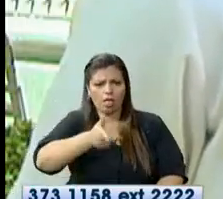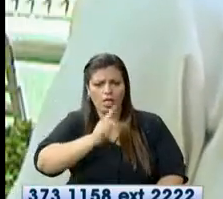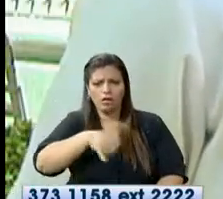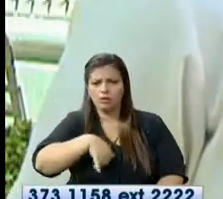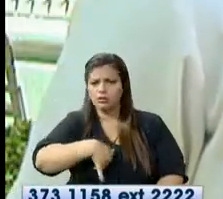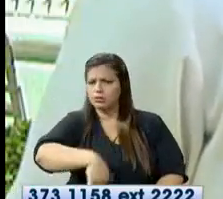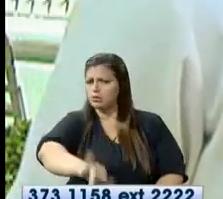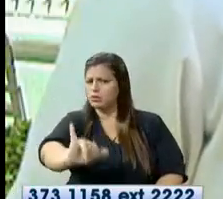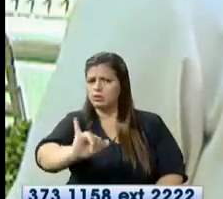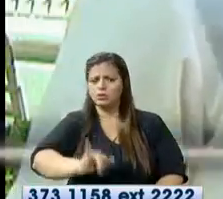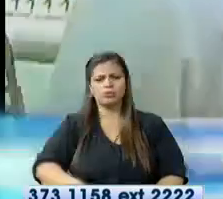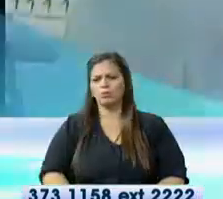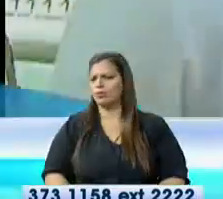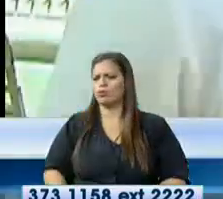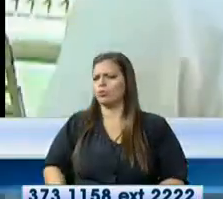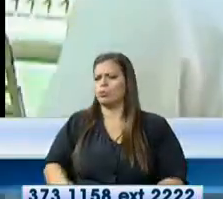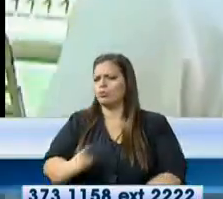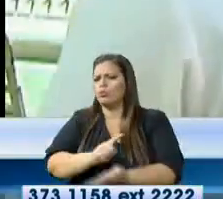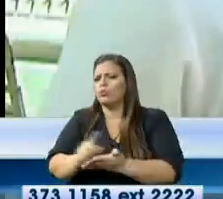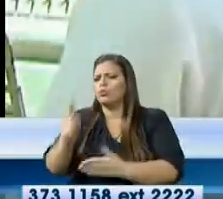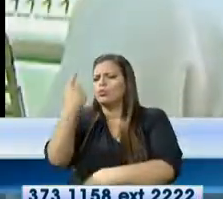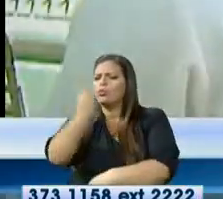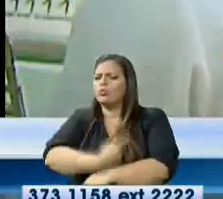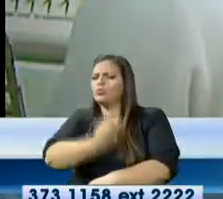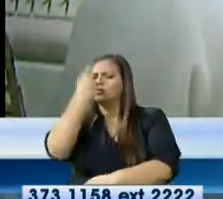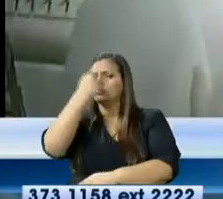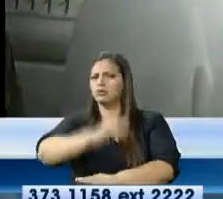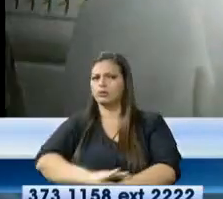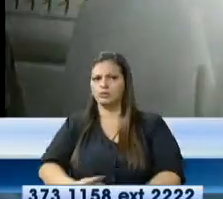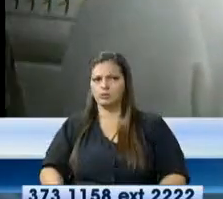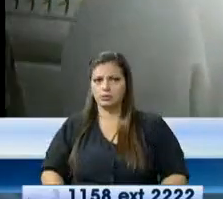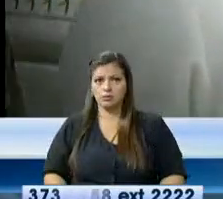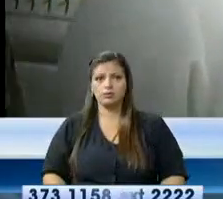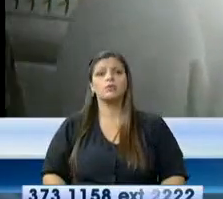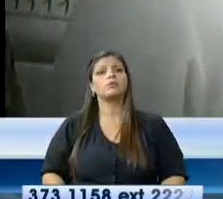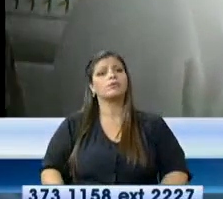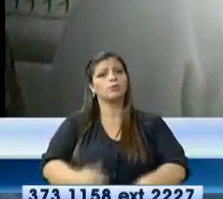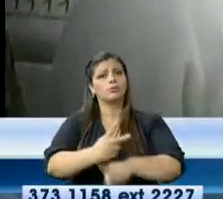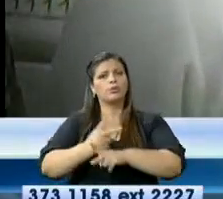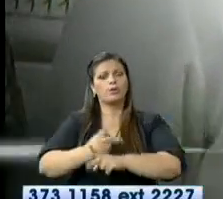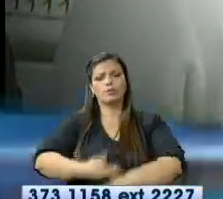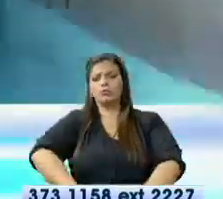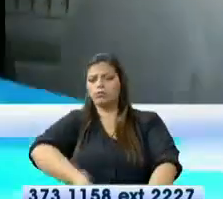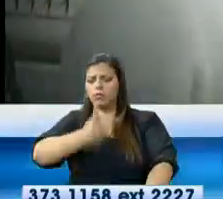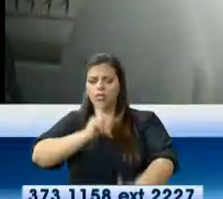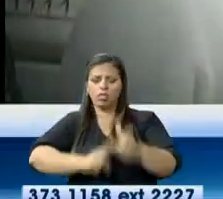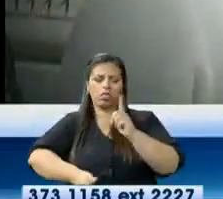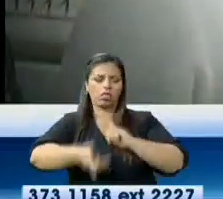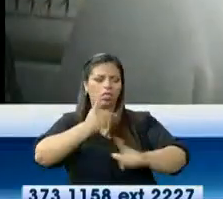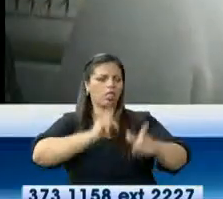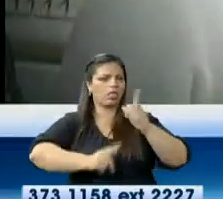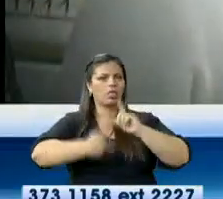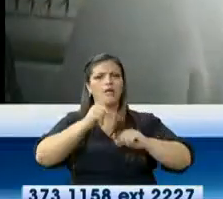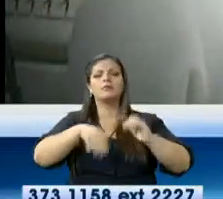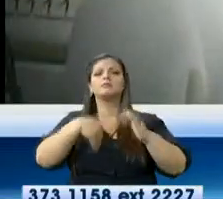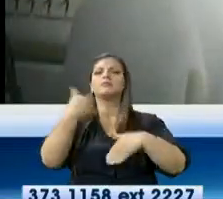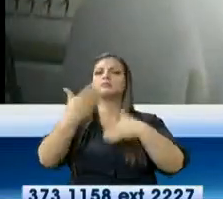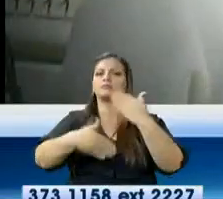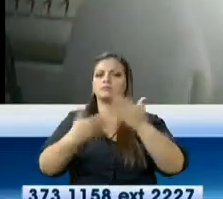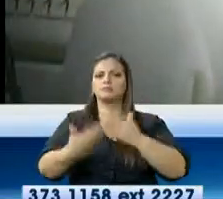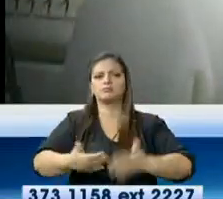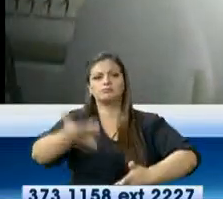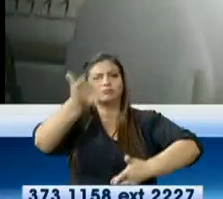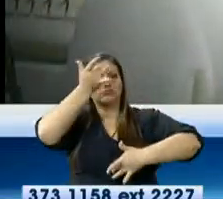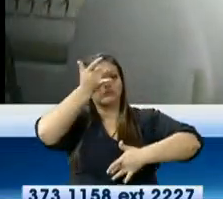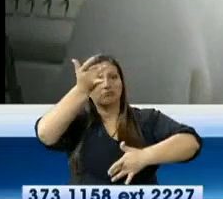tenemos muchos pacientes con hepatopatías crónicas, o sea, enfermedades crónicas a nivel del hígado, lo principal es la cirrosis alcohólica y una complicación aguda de la